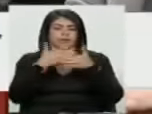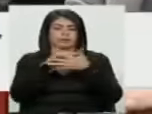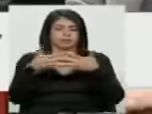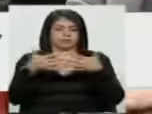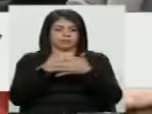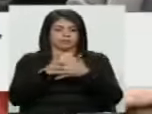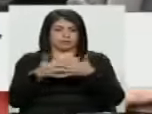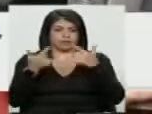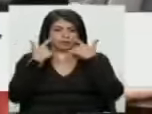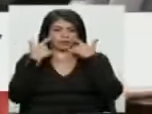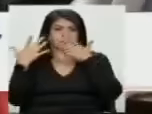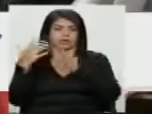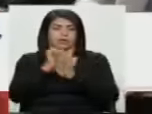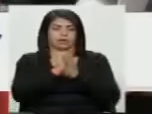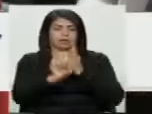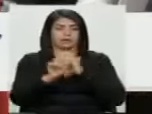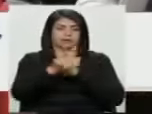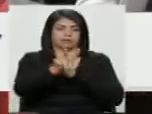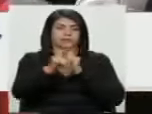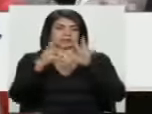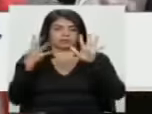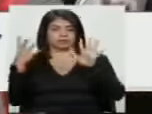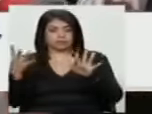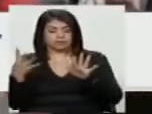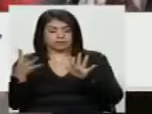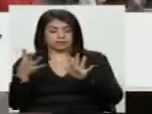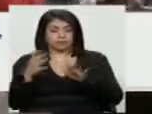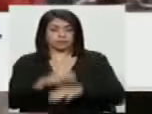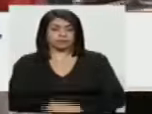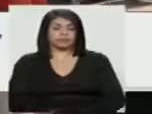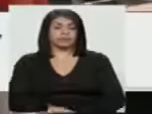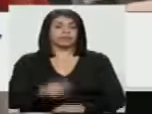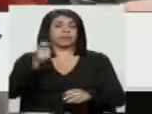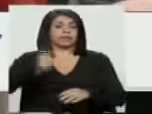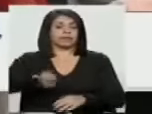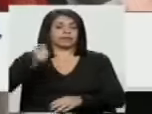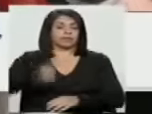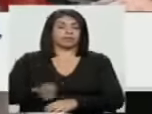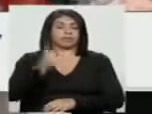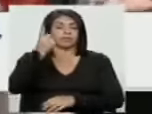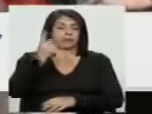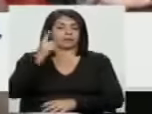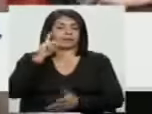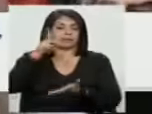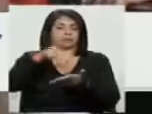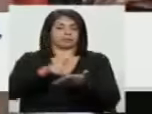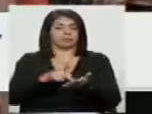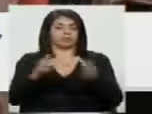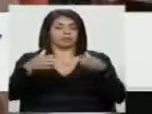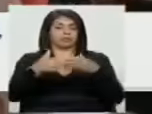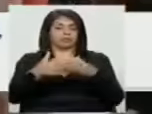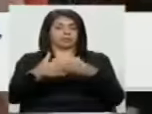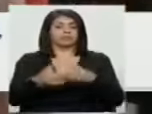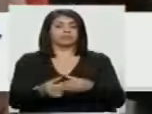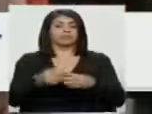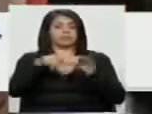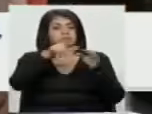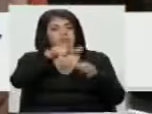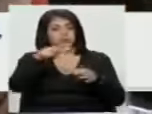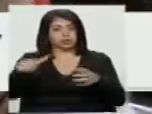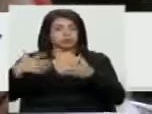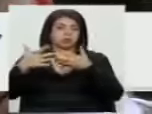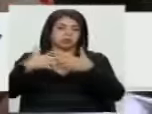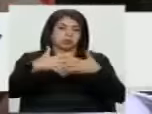redactado en los siguientes términos. Artículo 29. Los tribunales de primera instancia con competencia en materia civil